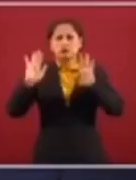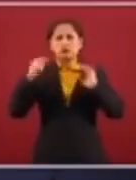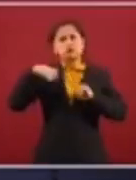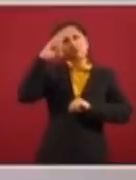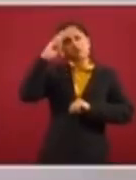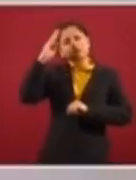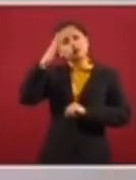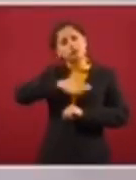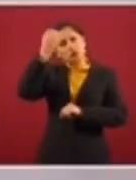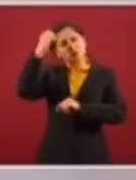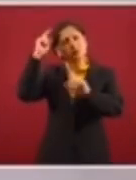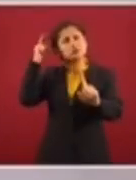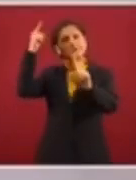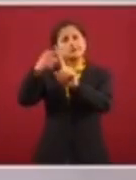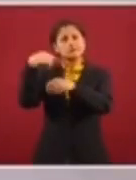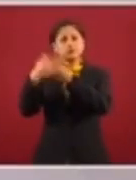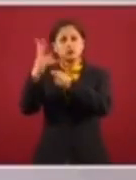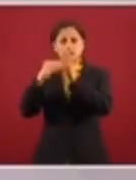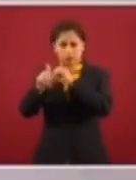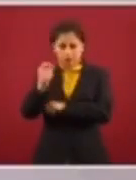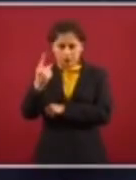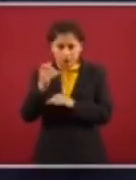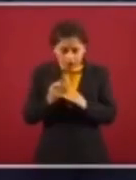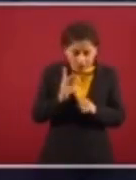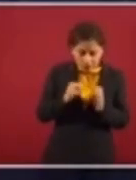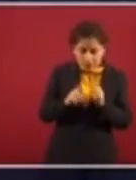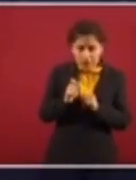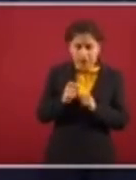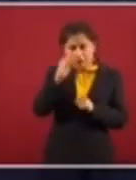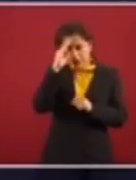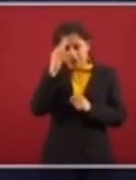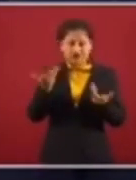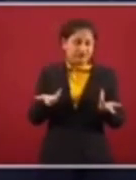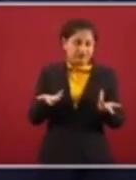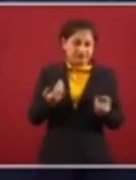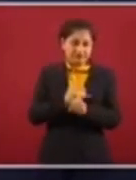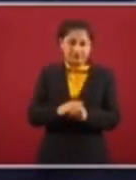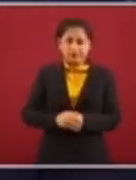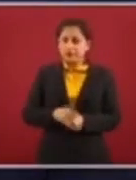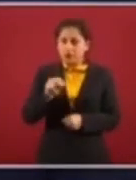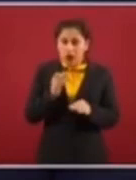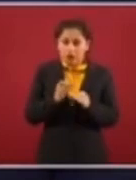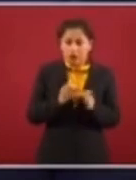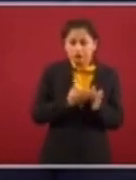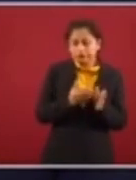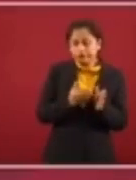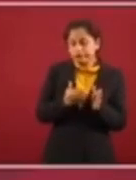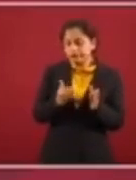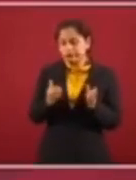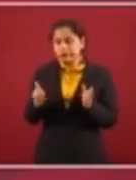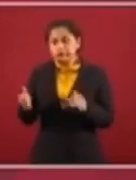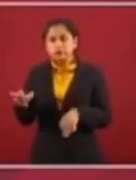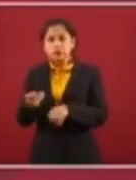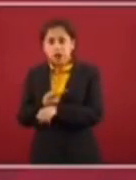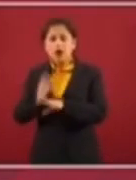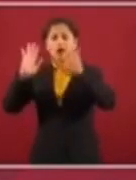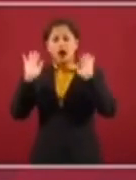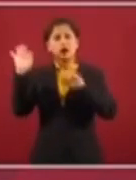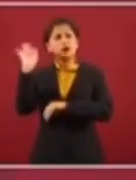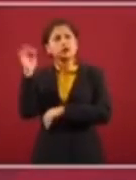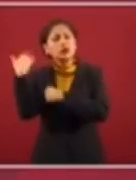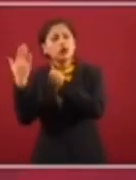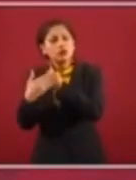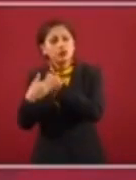a estar el 21. Desde luego, a partir de lo que sucede ahora. Pero las variables de